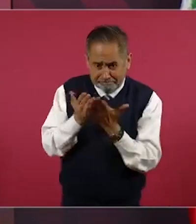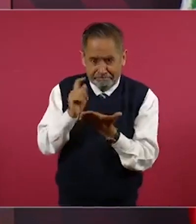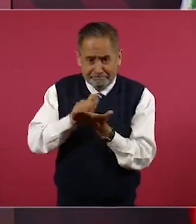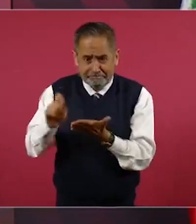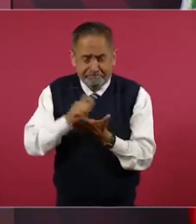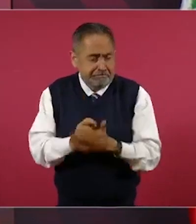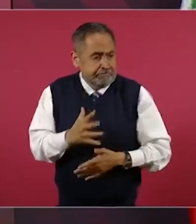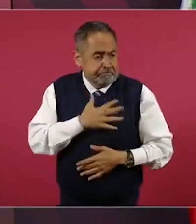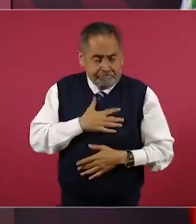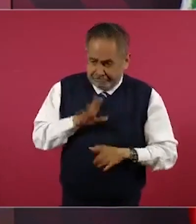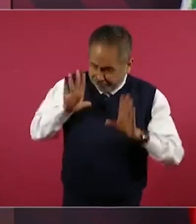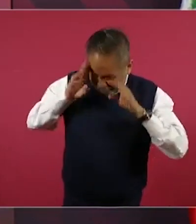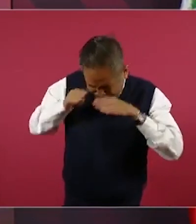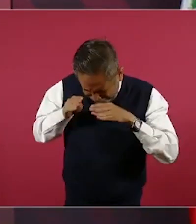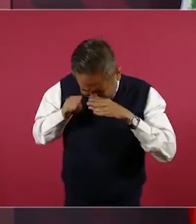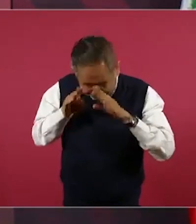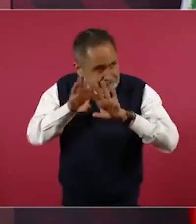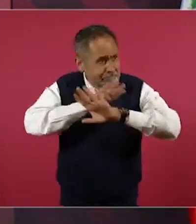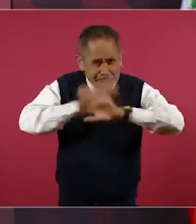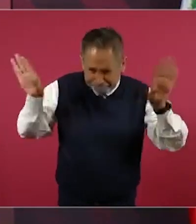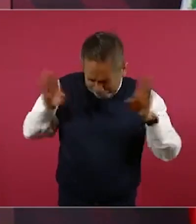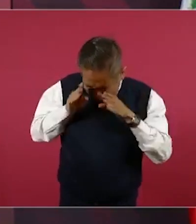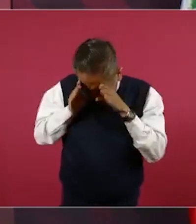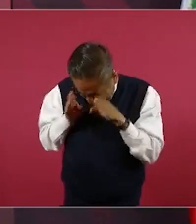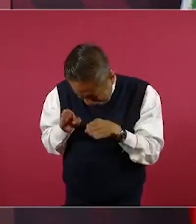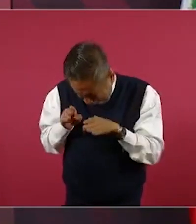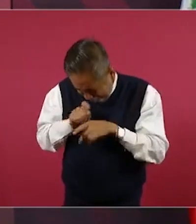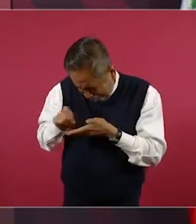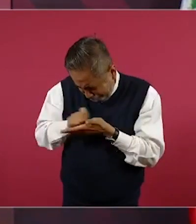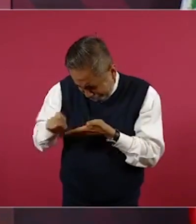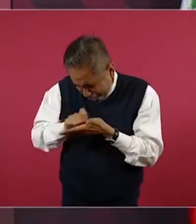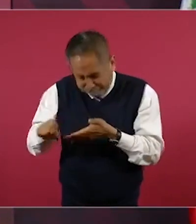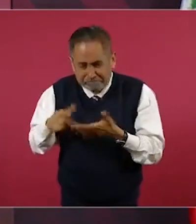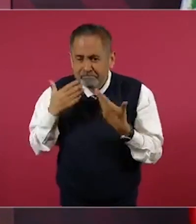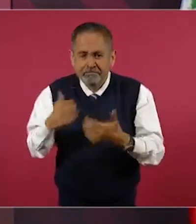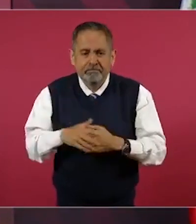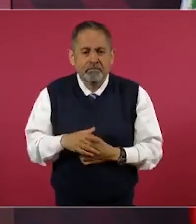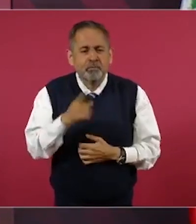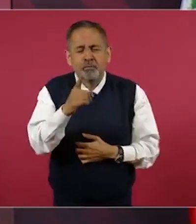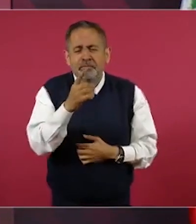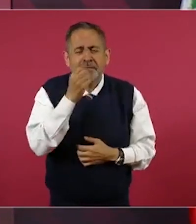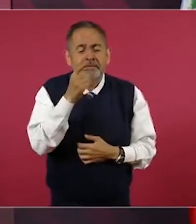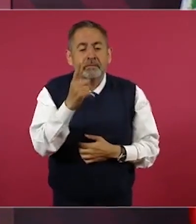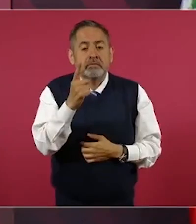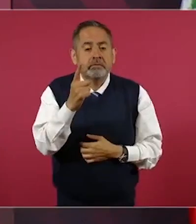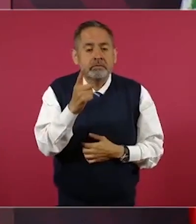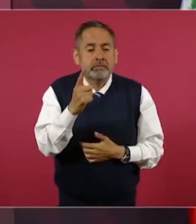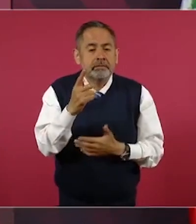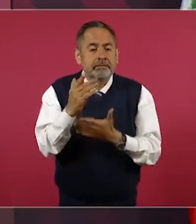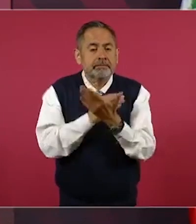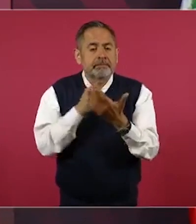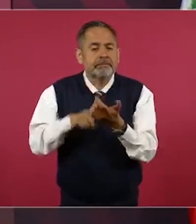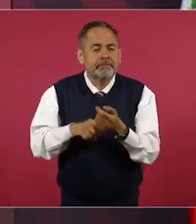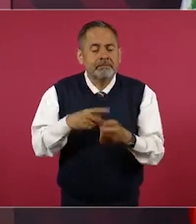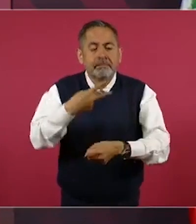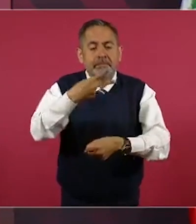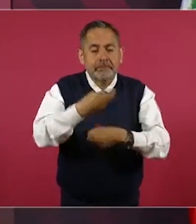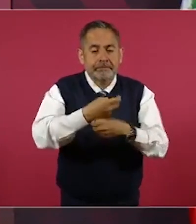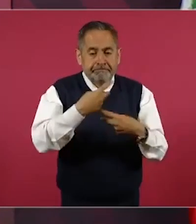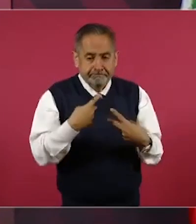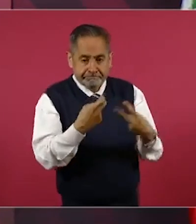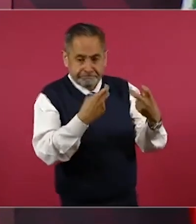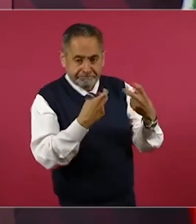apasionaban recuerdo uno que hice que me apasion menos que fue cuando nos hicieron el segundo fraude